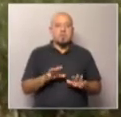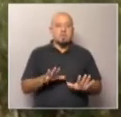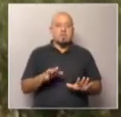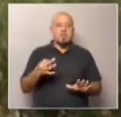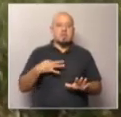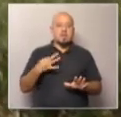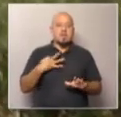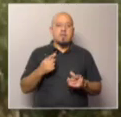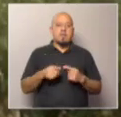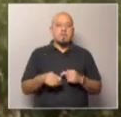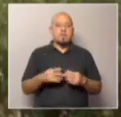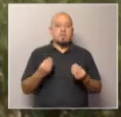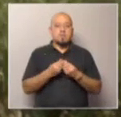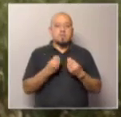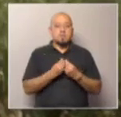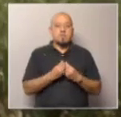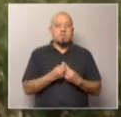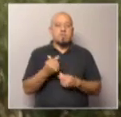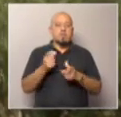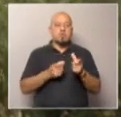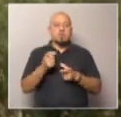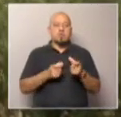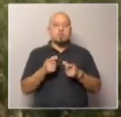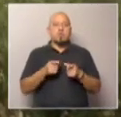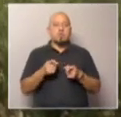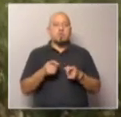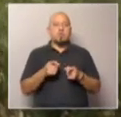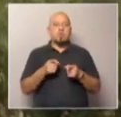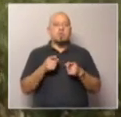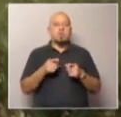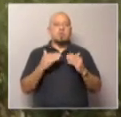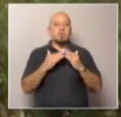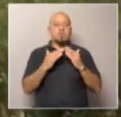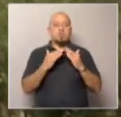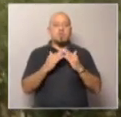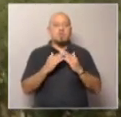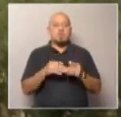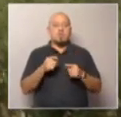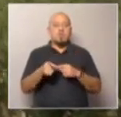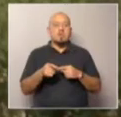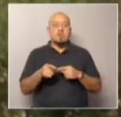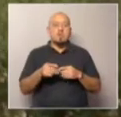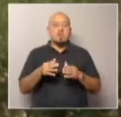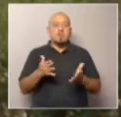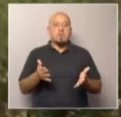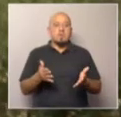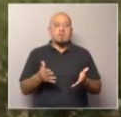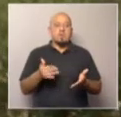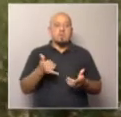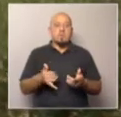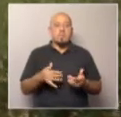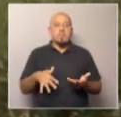ha acogido a una gran cantidad de vecinos que se han bueno, hecho su casa alrededor de la cancha, un espacio que de todas maneras tiene que ser